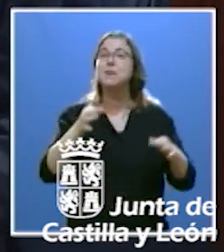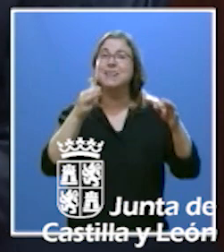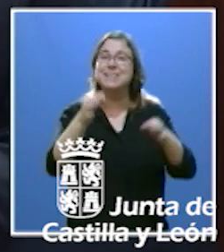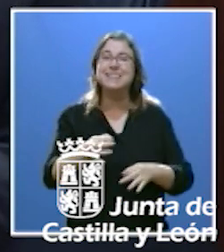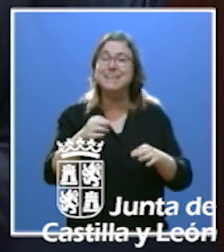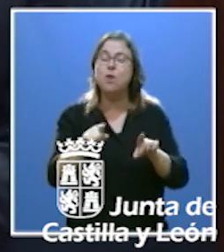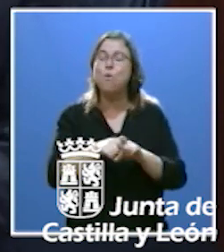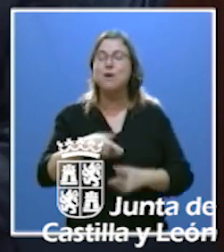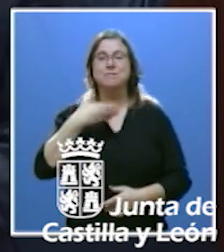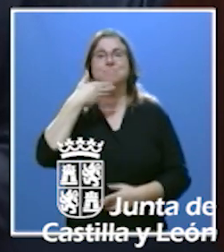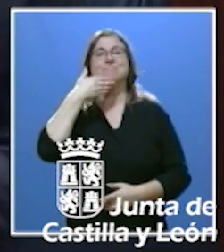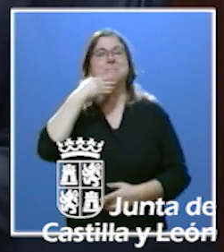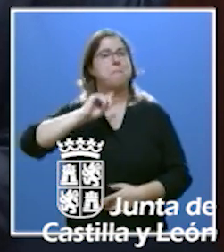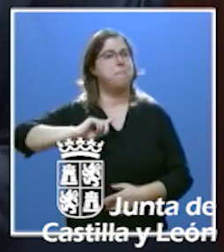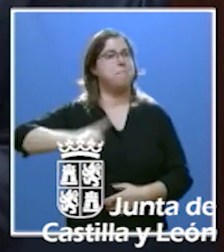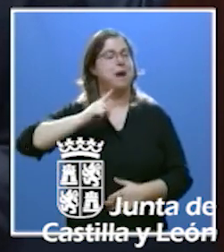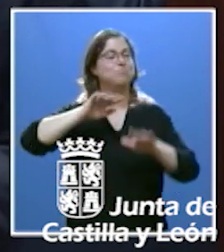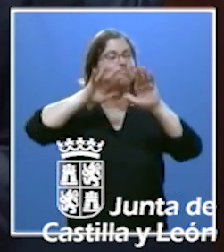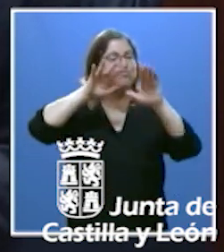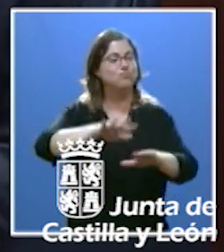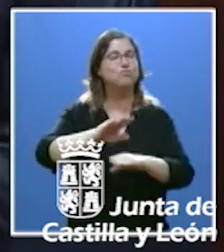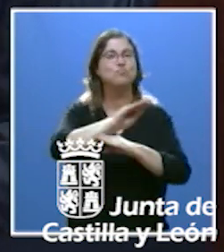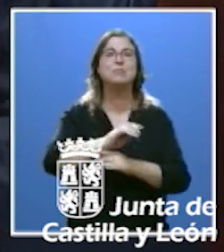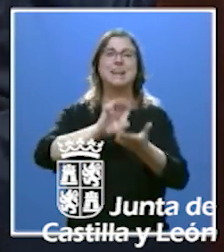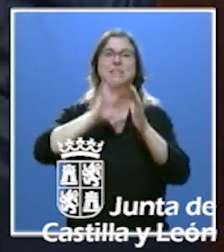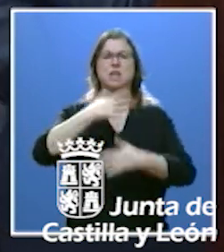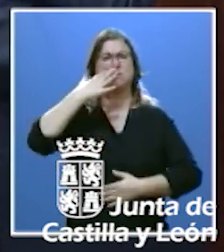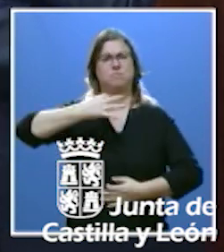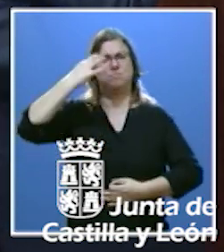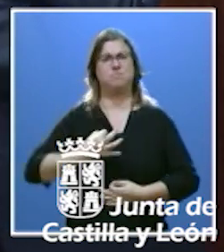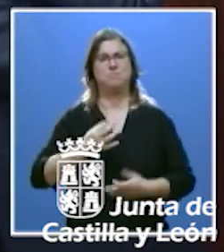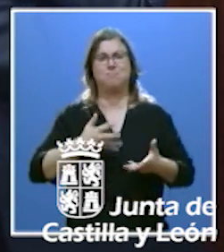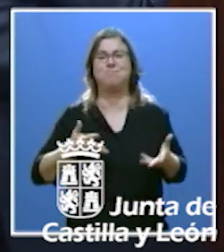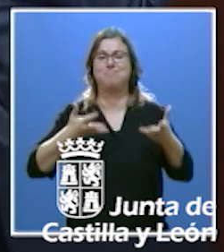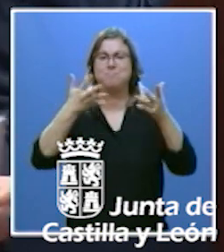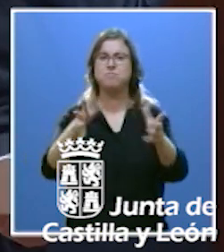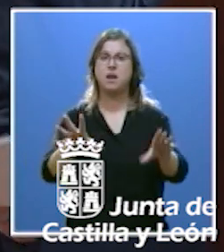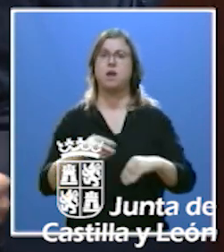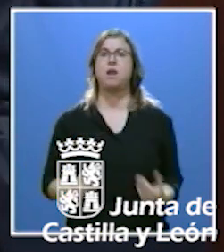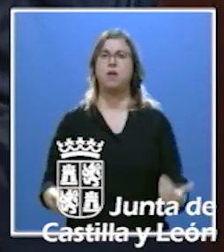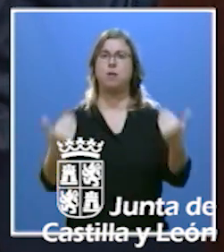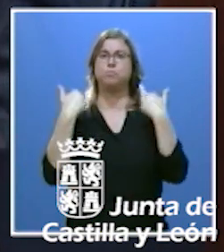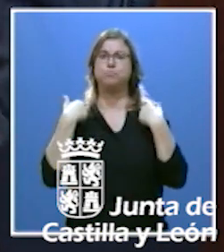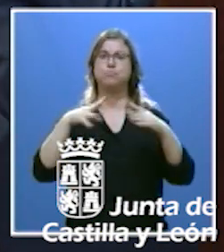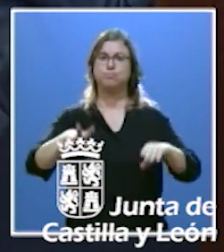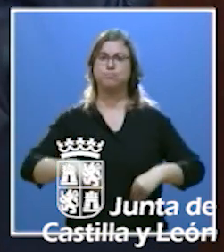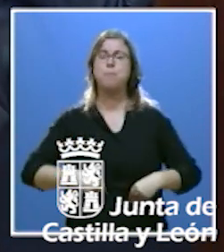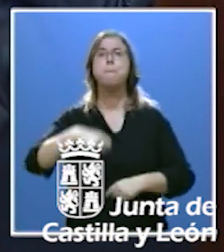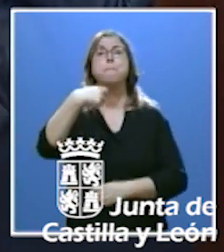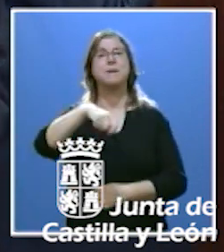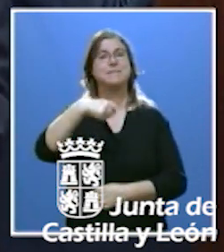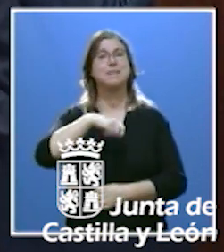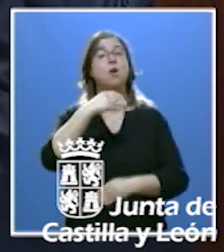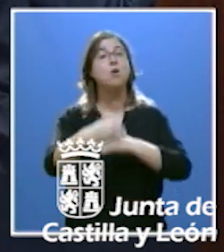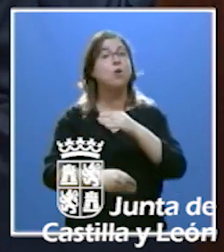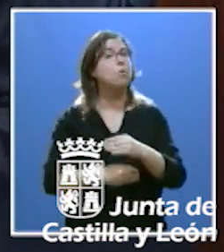mayor satisfacción que la de servir a esta tierra con la convicción y con la entrega con la que asumo esta presidencia. Y lo